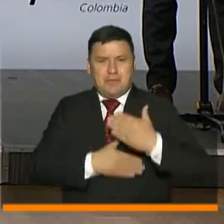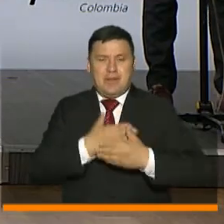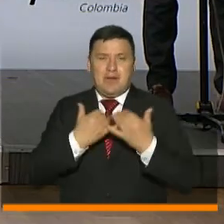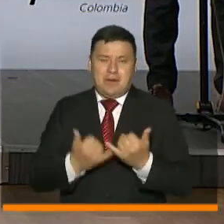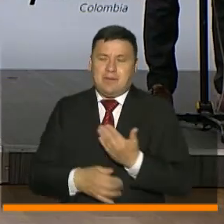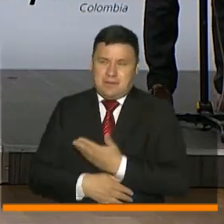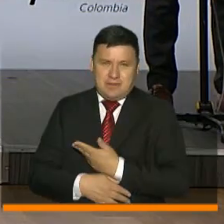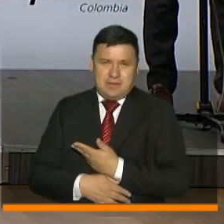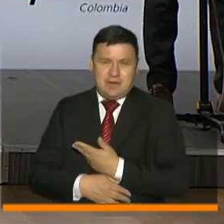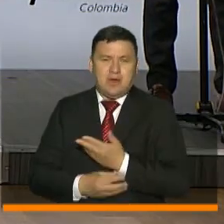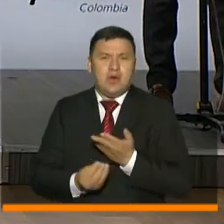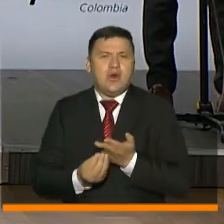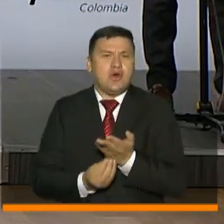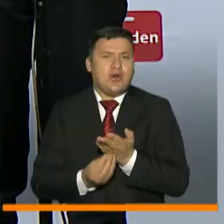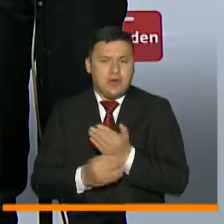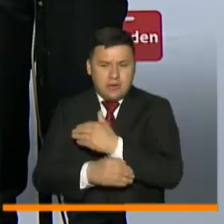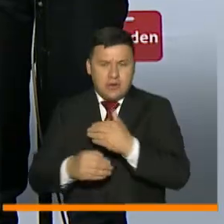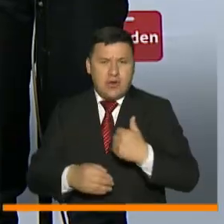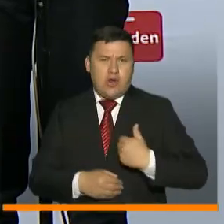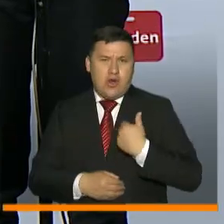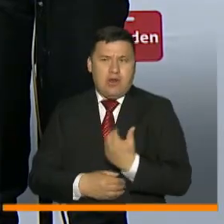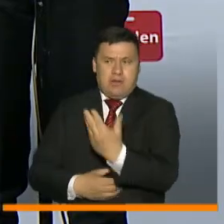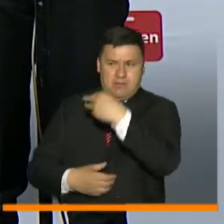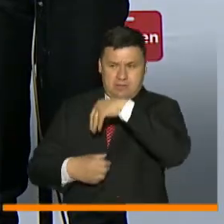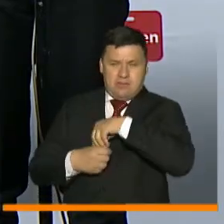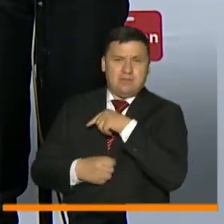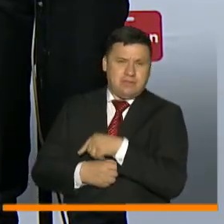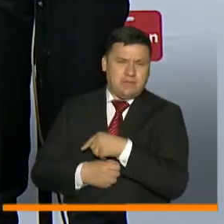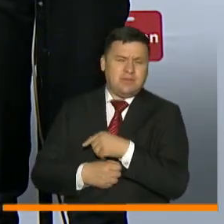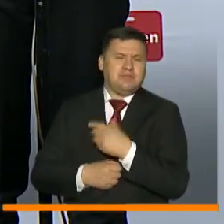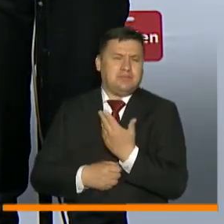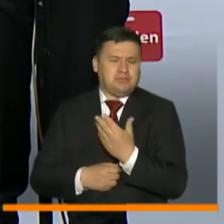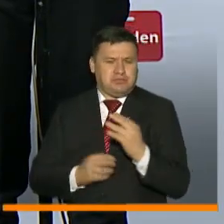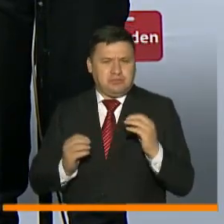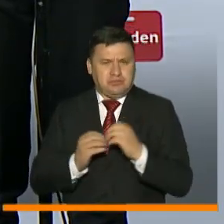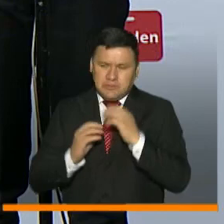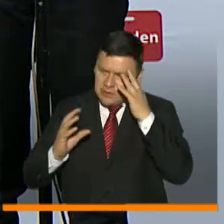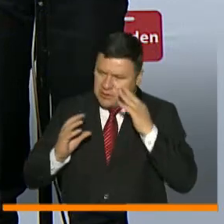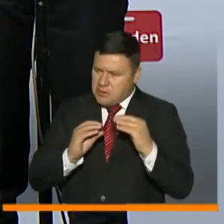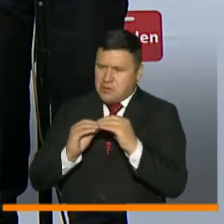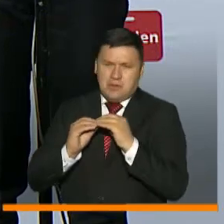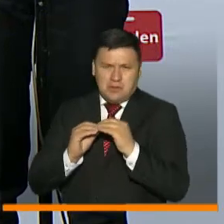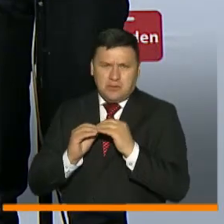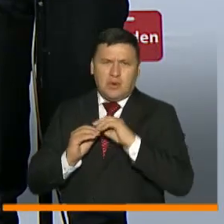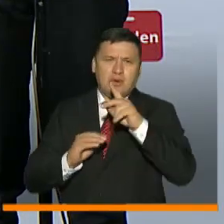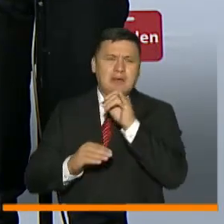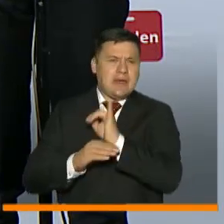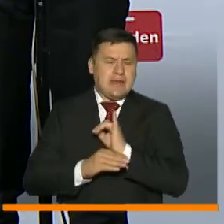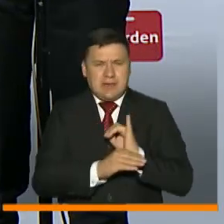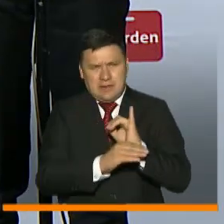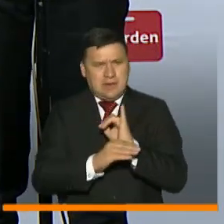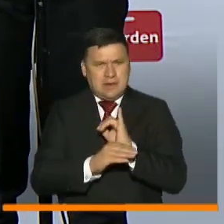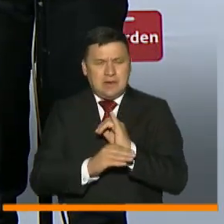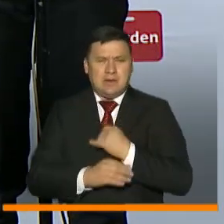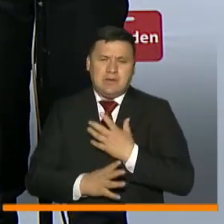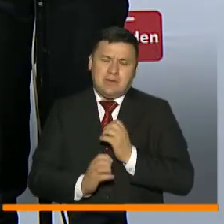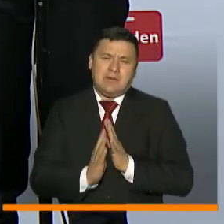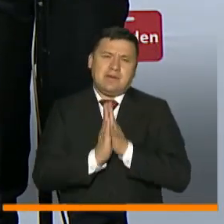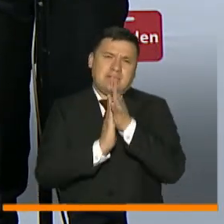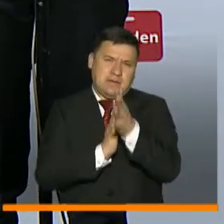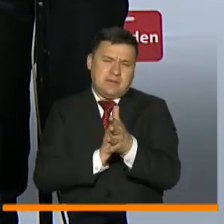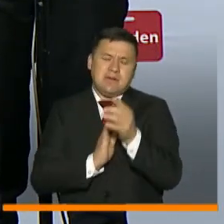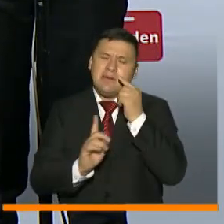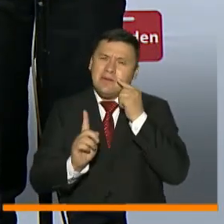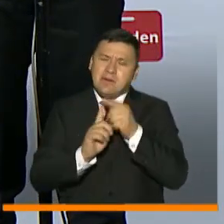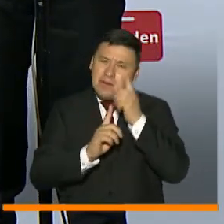Salgado, consejera para la niñez y la adolescencia, que de alguna manera más ha articulado muchas otras instituciones que hoy les contaremos en